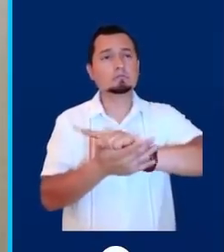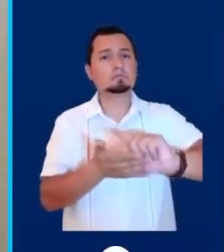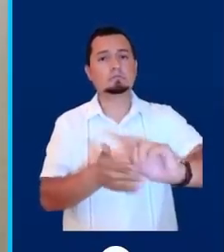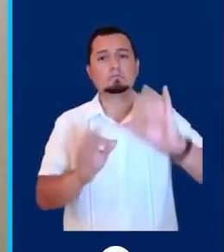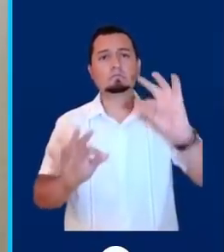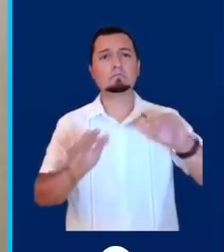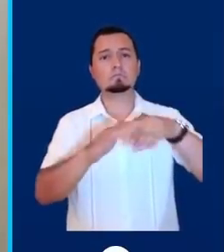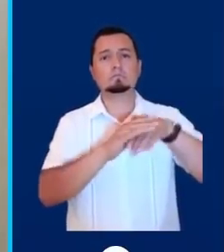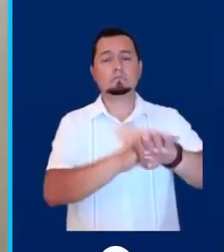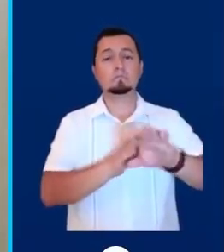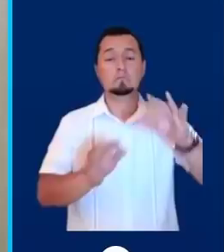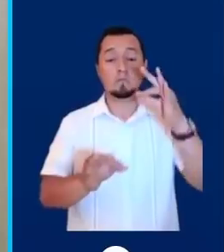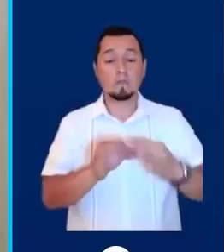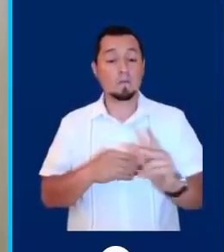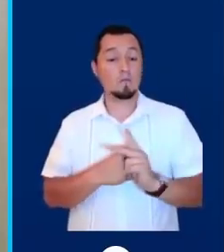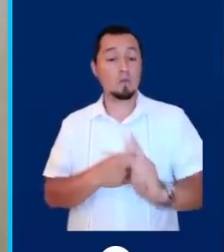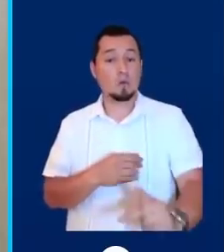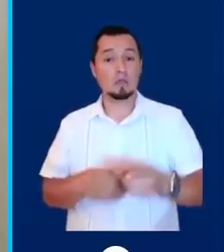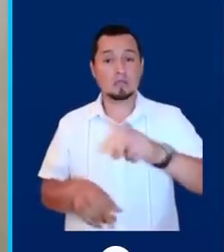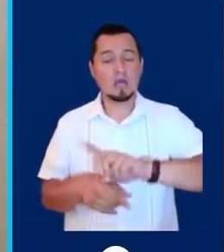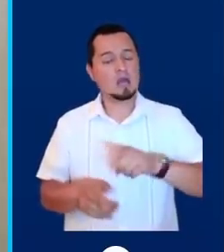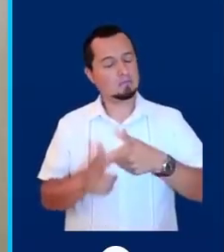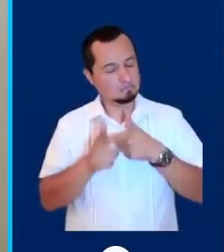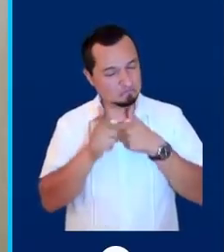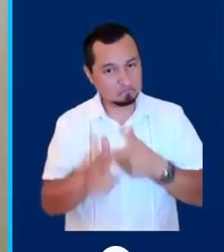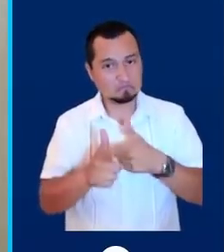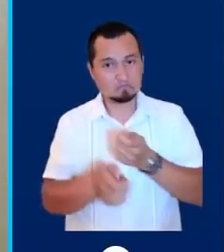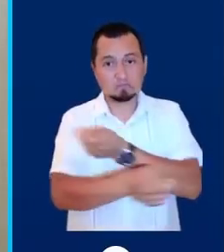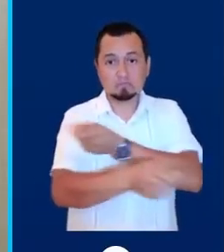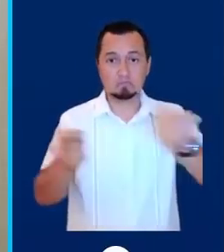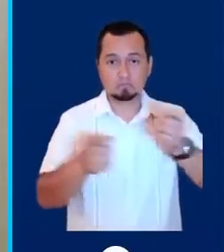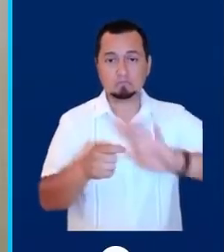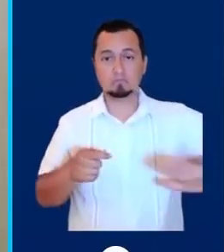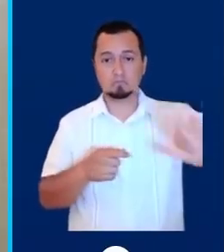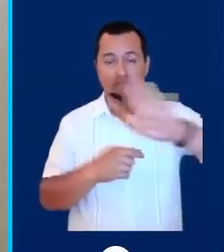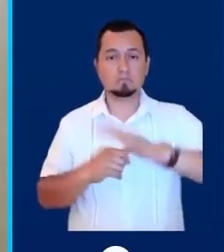que precisamente en los próximos días se intensifica su distribución.